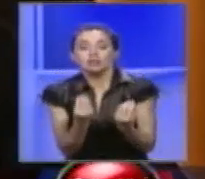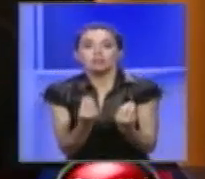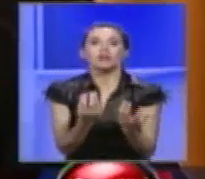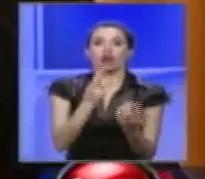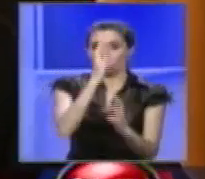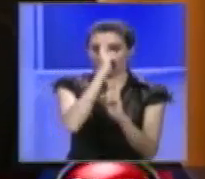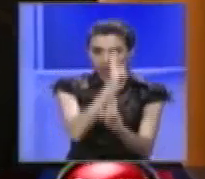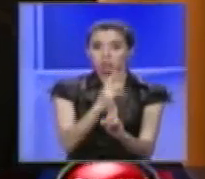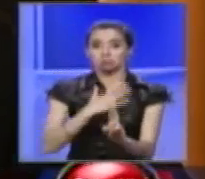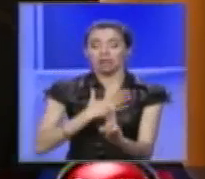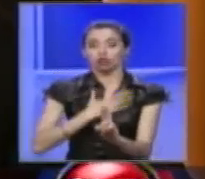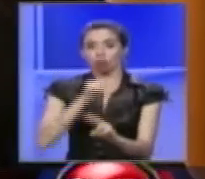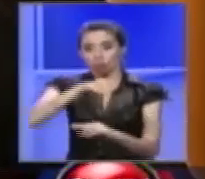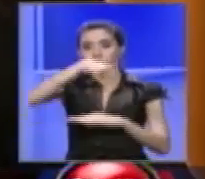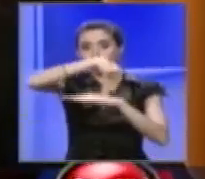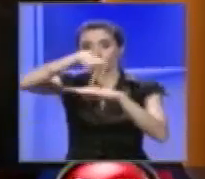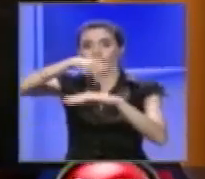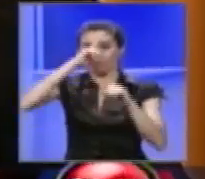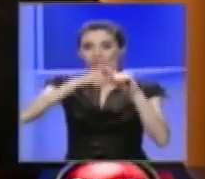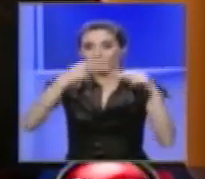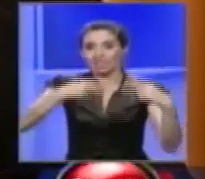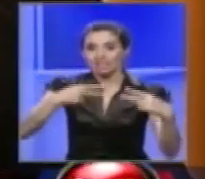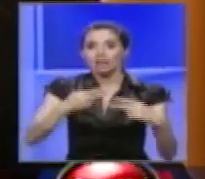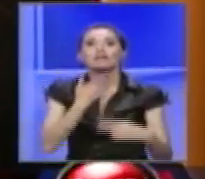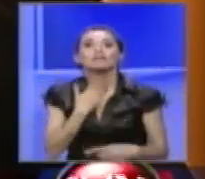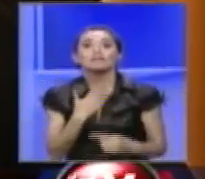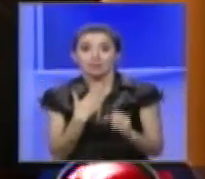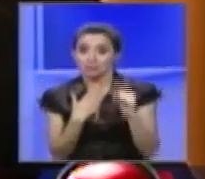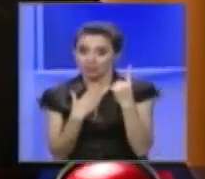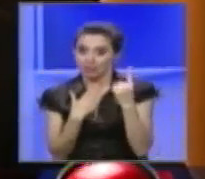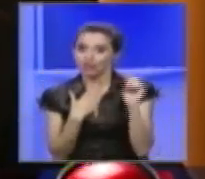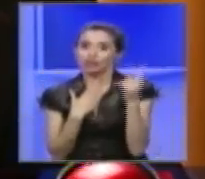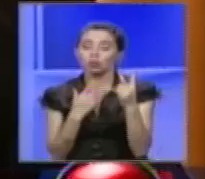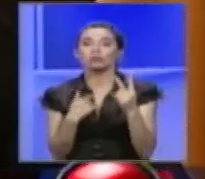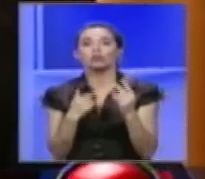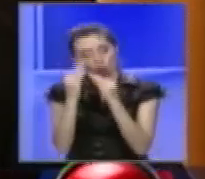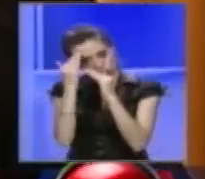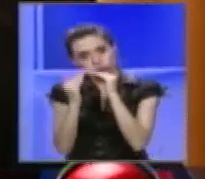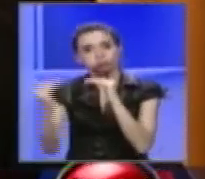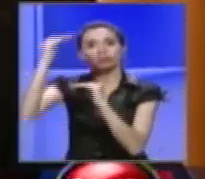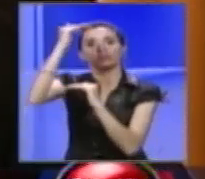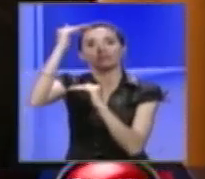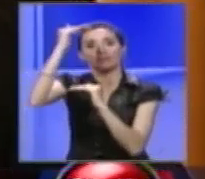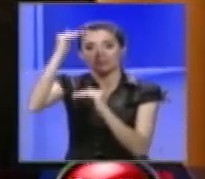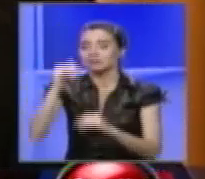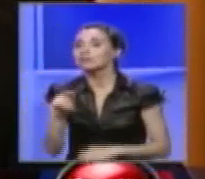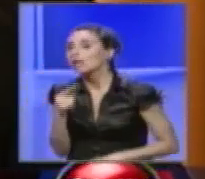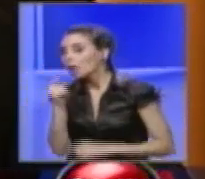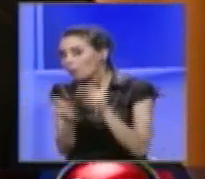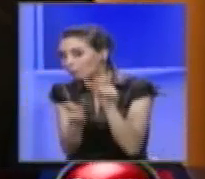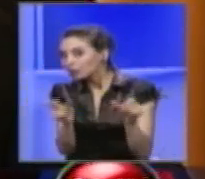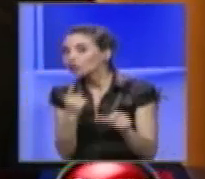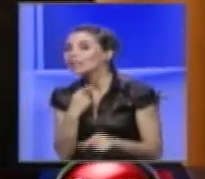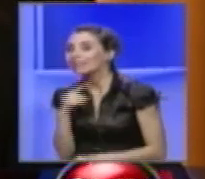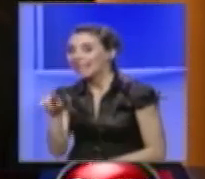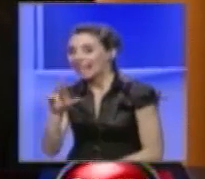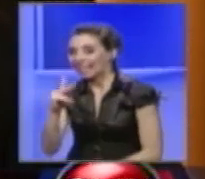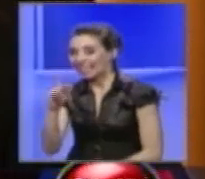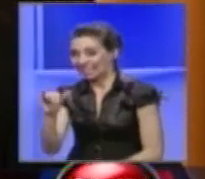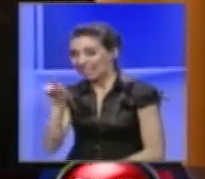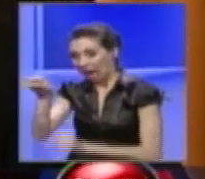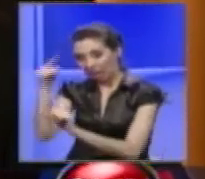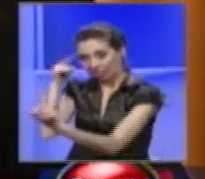siento yo en este escenario, uno, es adictivo, y dos, pues sí, me hace crecer muchísimo. Ahora, Ricky, el interés del público chileno hacia ti